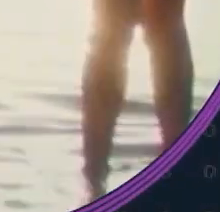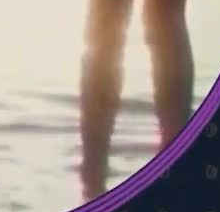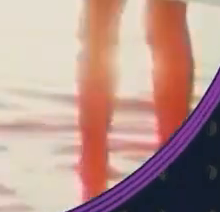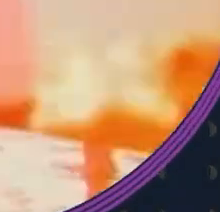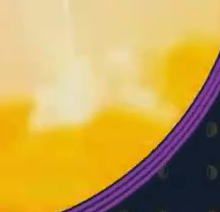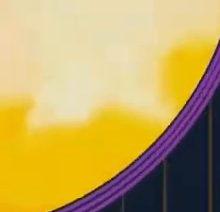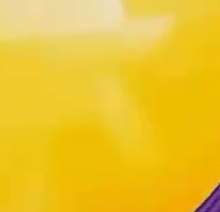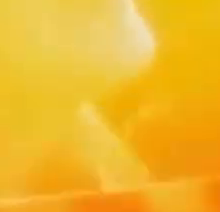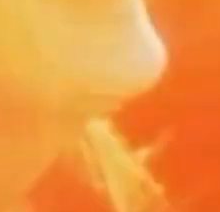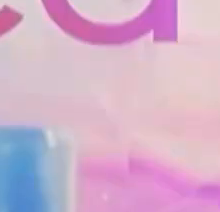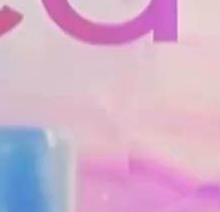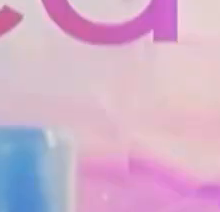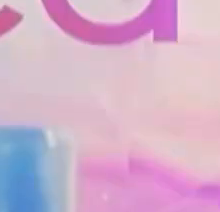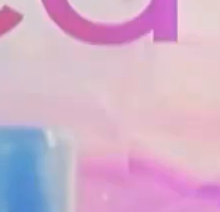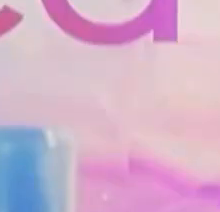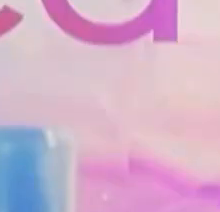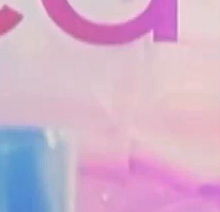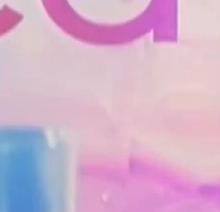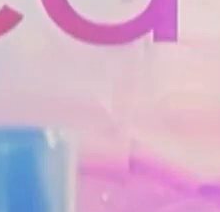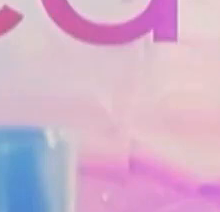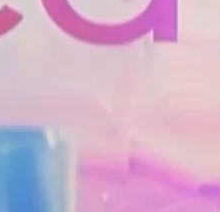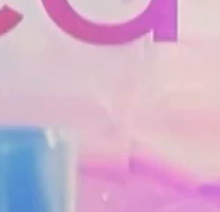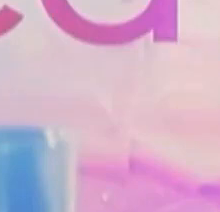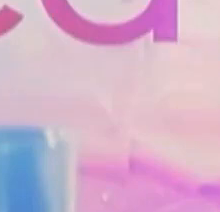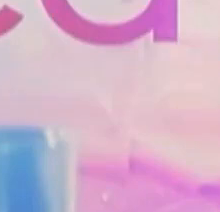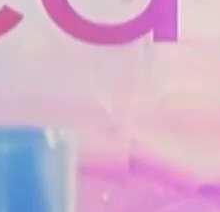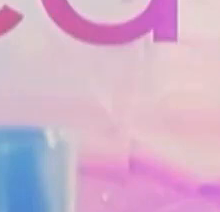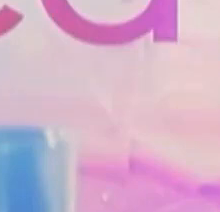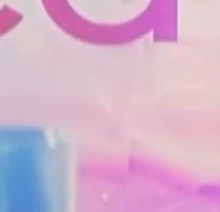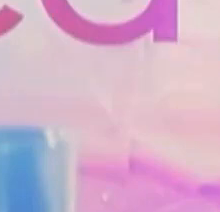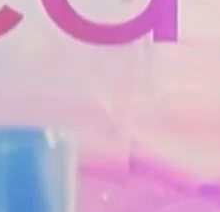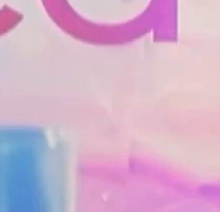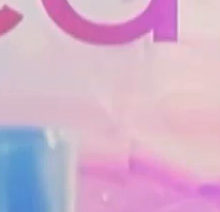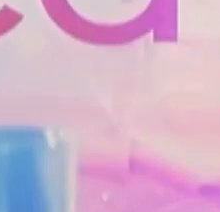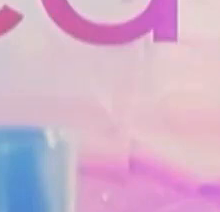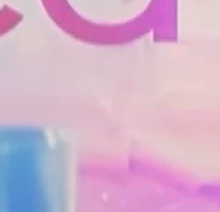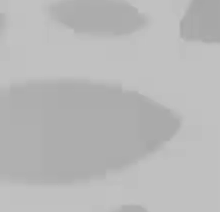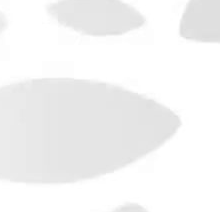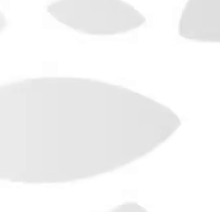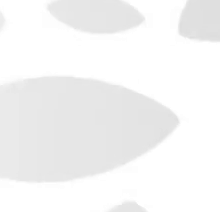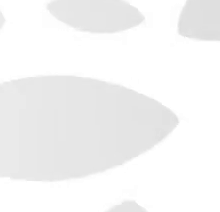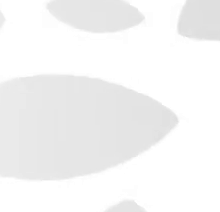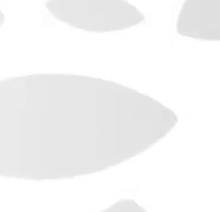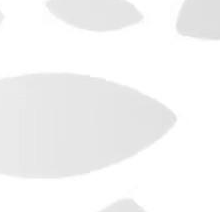cuánto me haces bien me haces bien